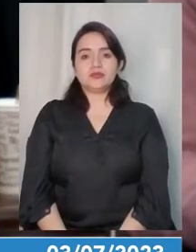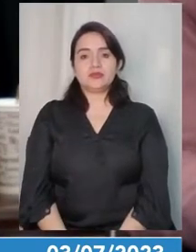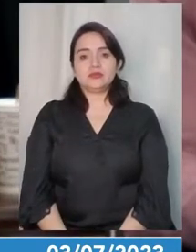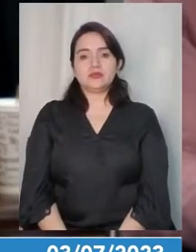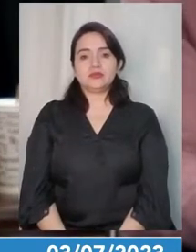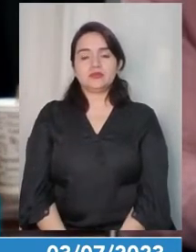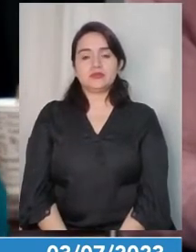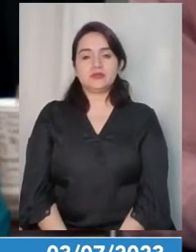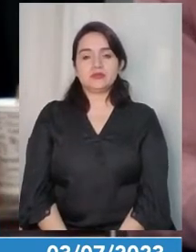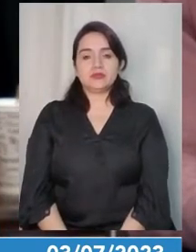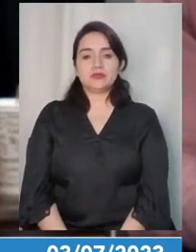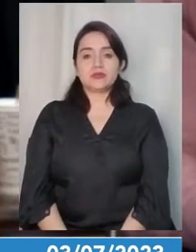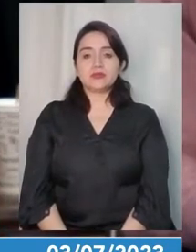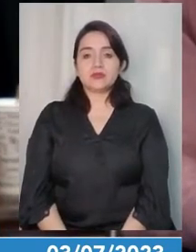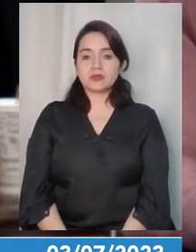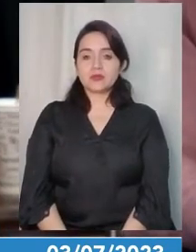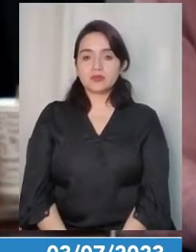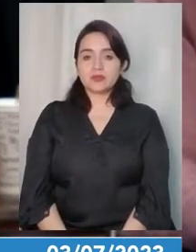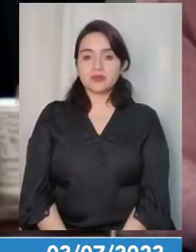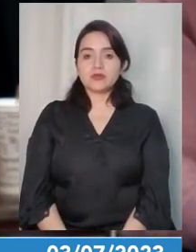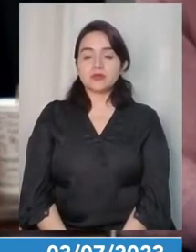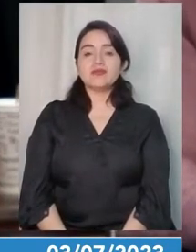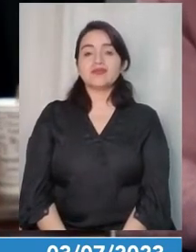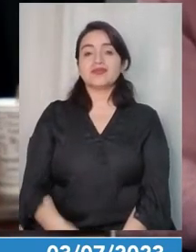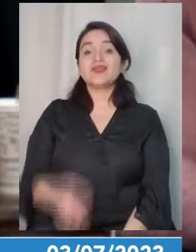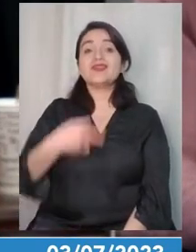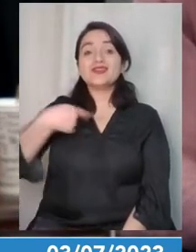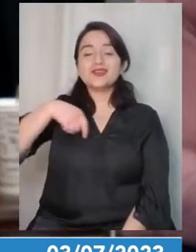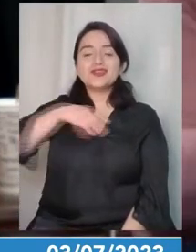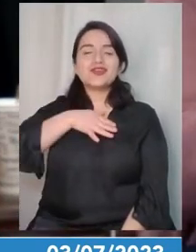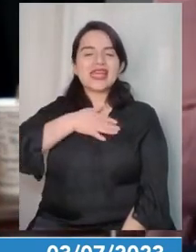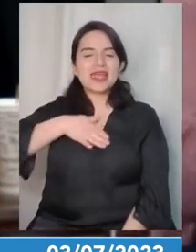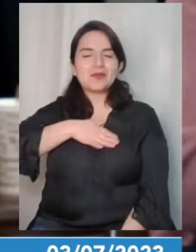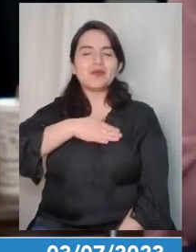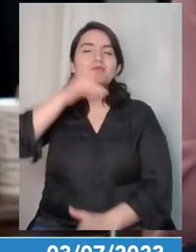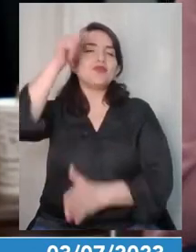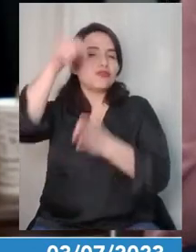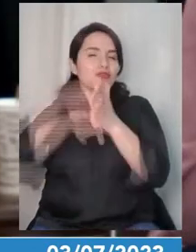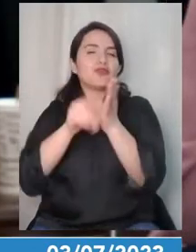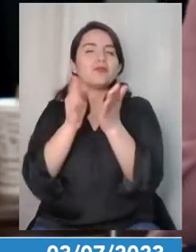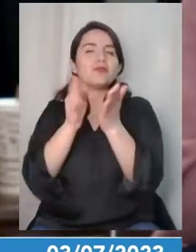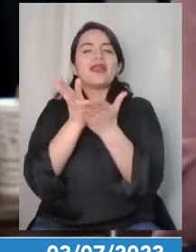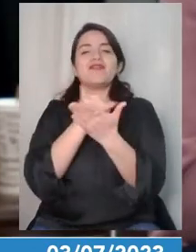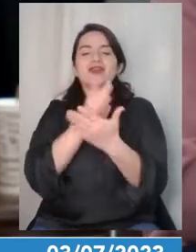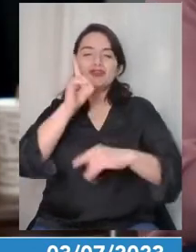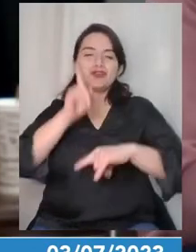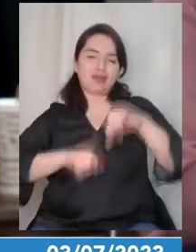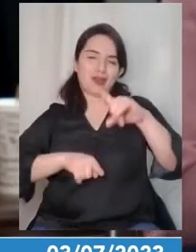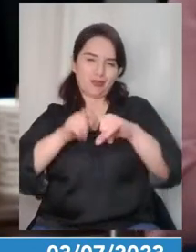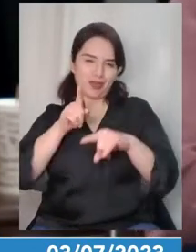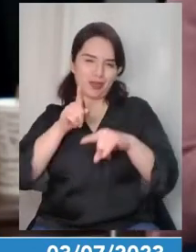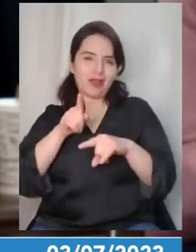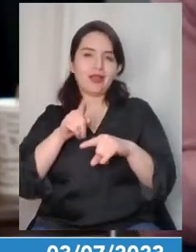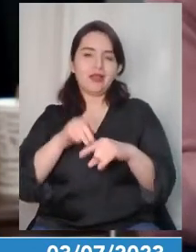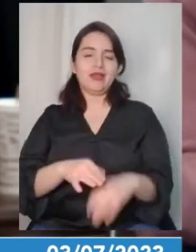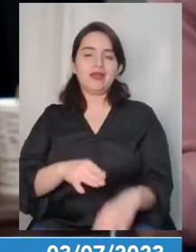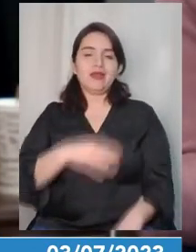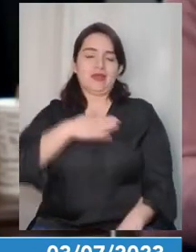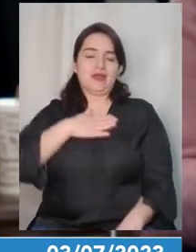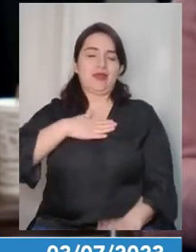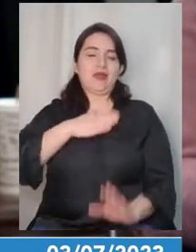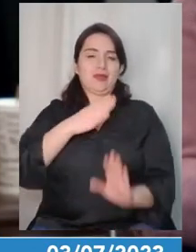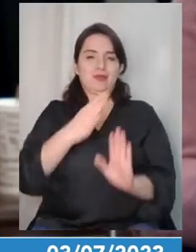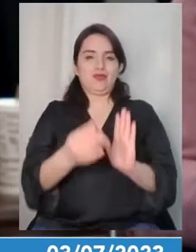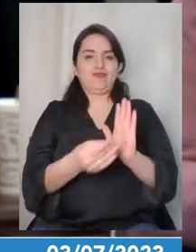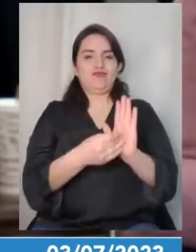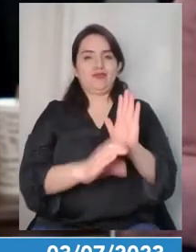desea de cierta forma que el anteproyecto profundice en materia de planificación territorial y lo importante que es para asegurar una mejor calidad de vida en las